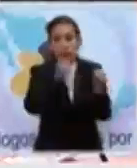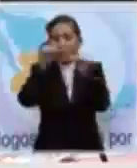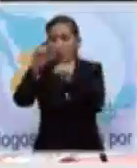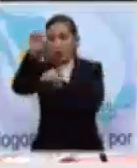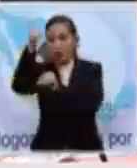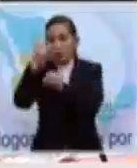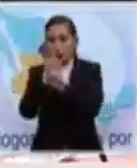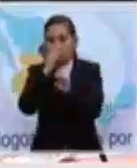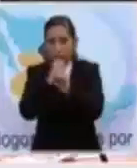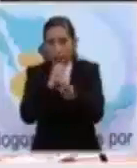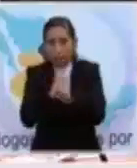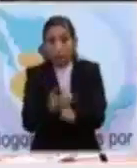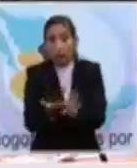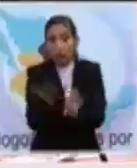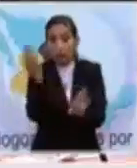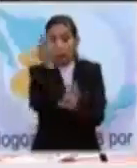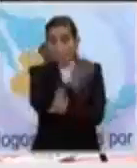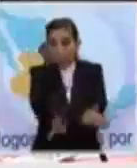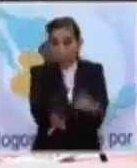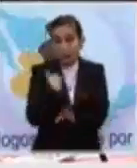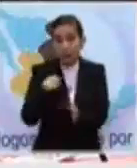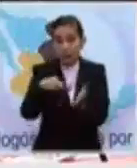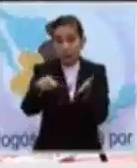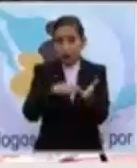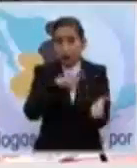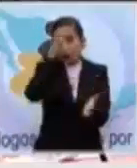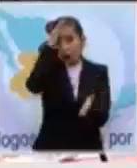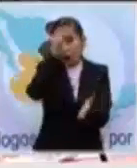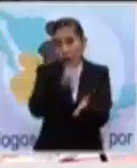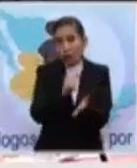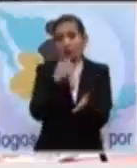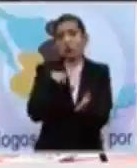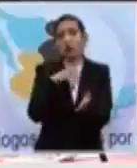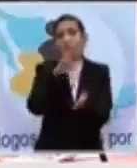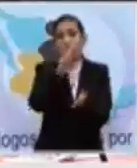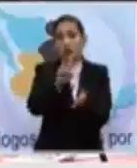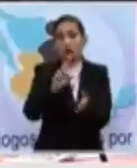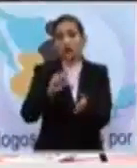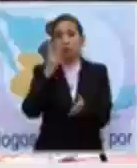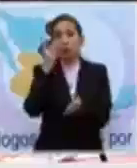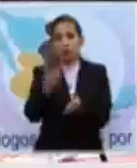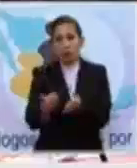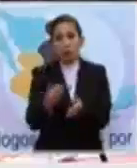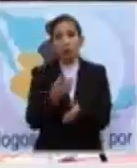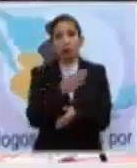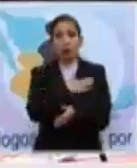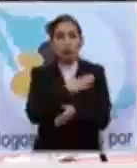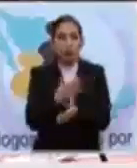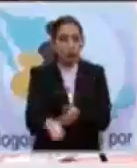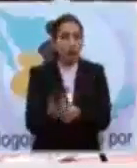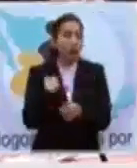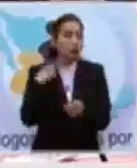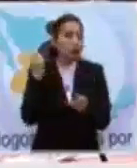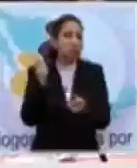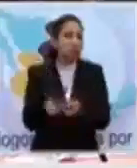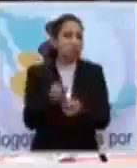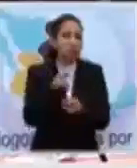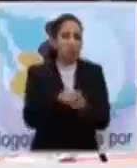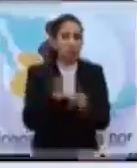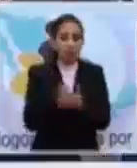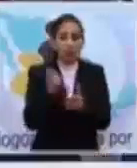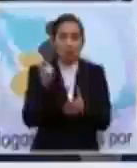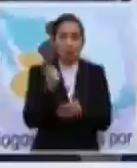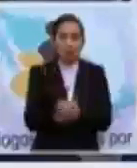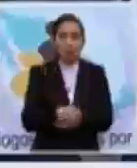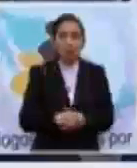prestadores, que antes se firmaba este convenio, por eso 32-32, en una buena lid, en el sentido de que se pagaban entre